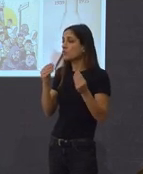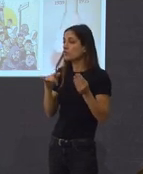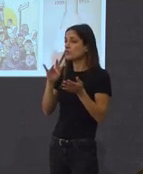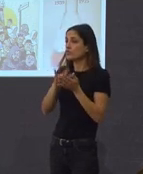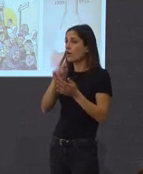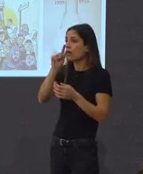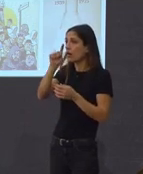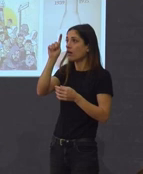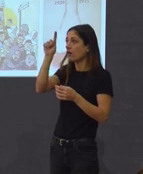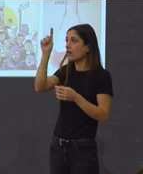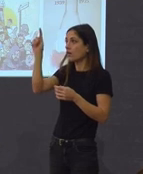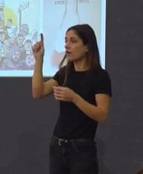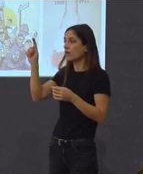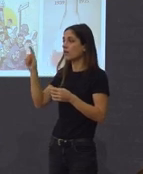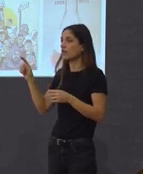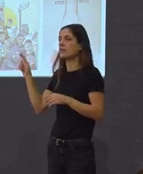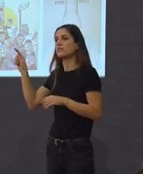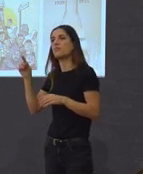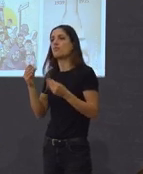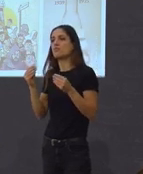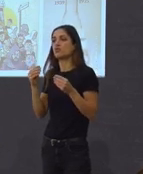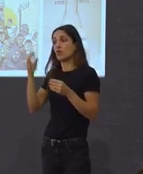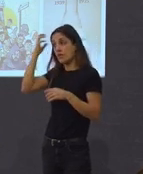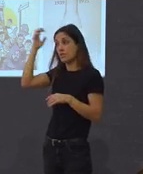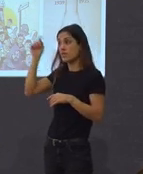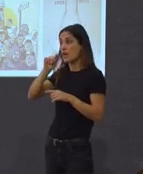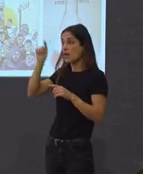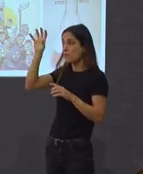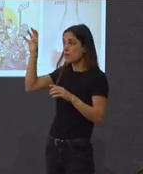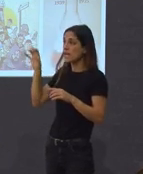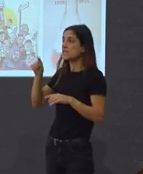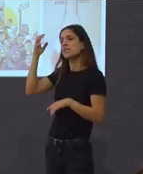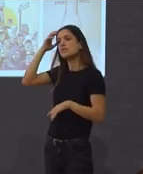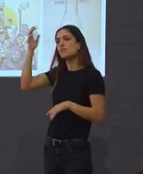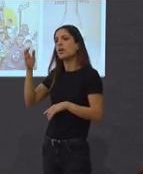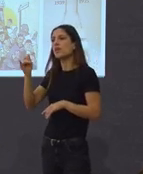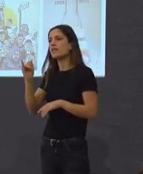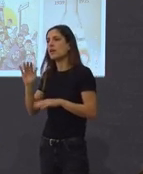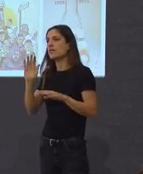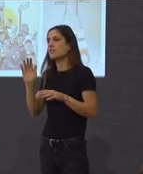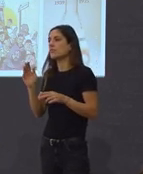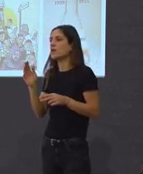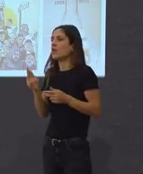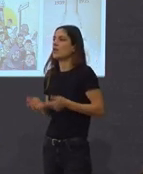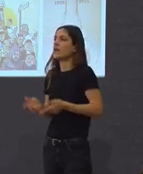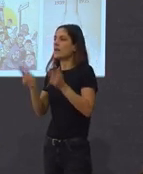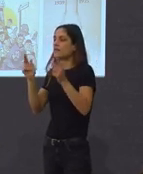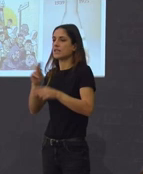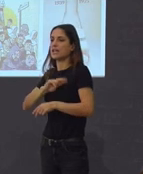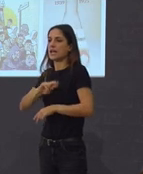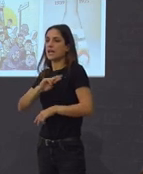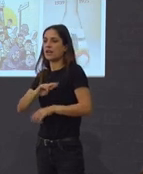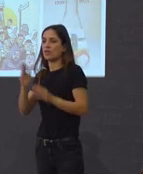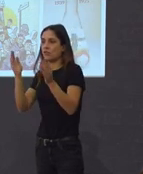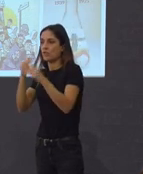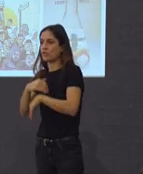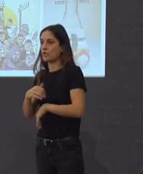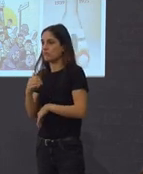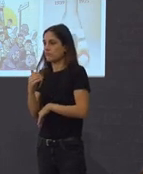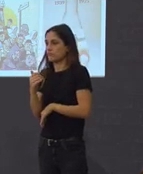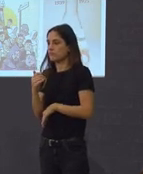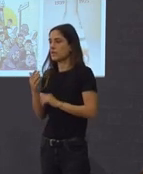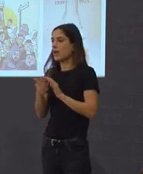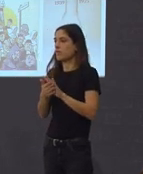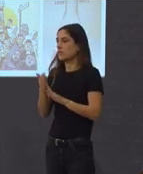en Irlanda, que era unha democracia, pero era unha democracia nacional-católica, onde non había liberdade religiosa, pensemos en, bueno, xa non dicimos